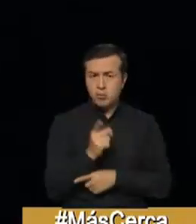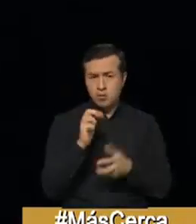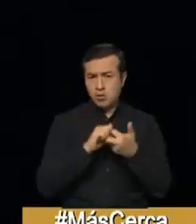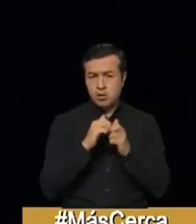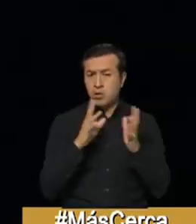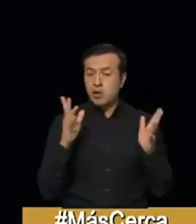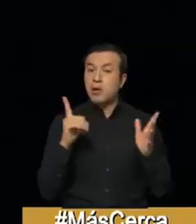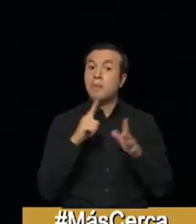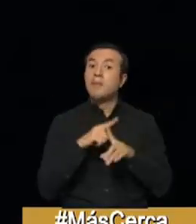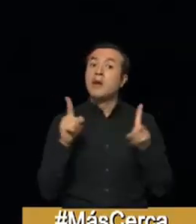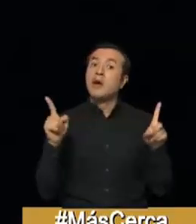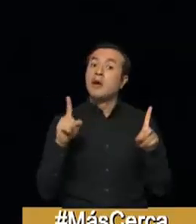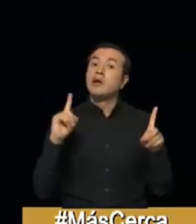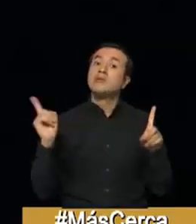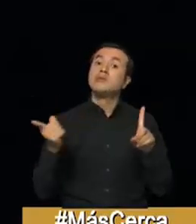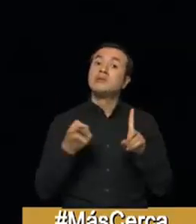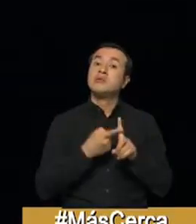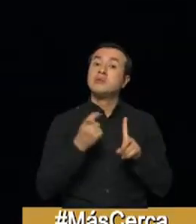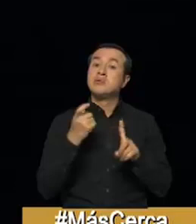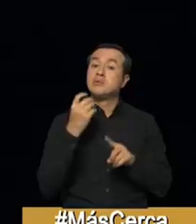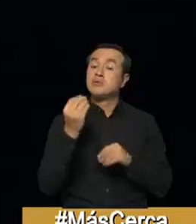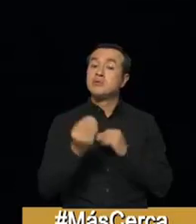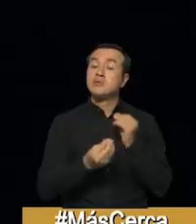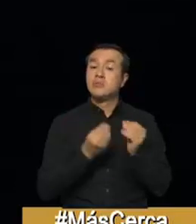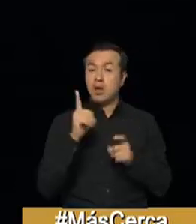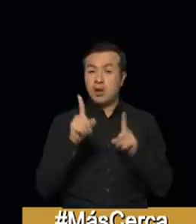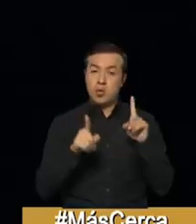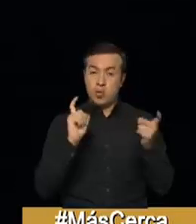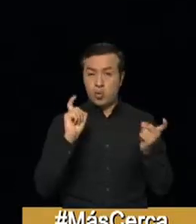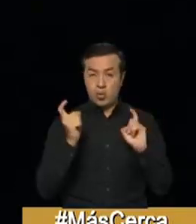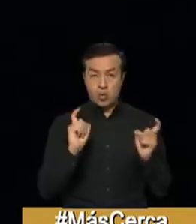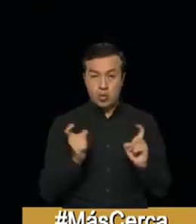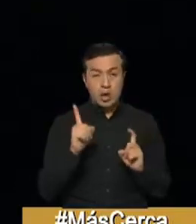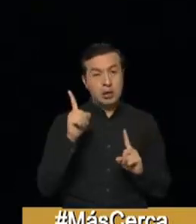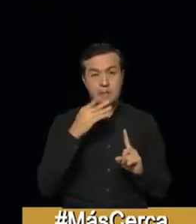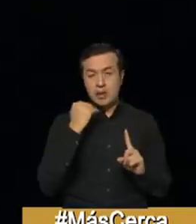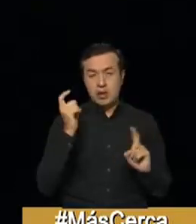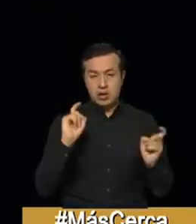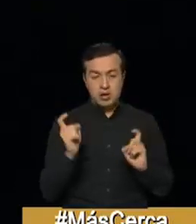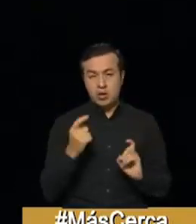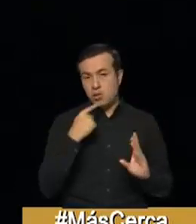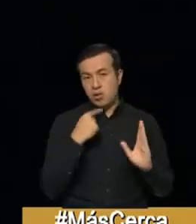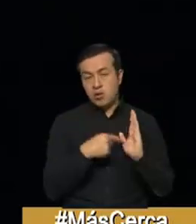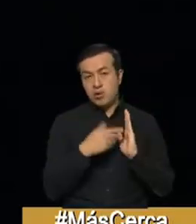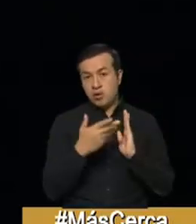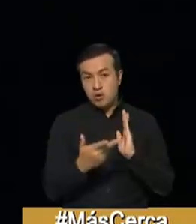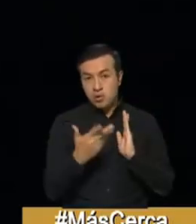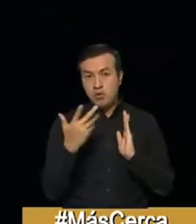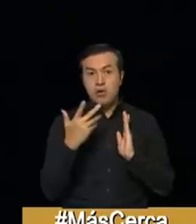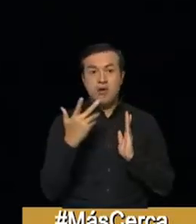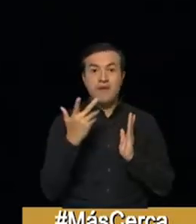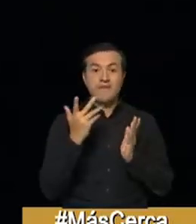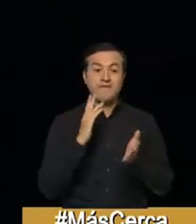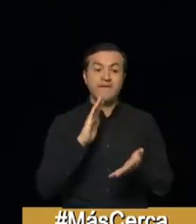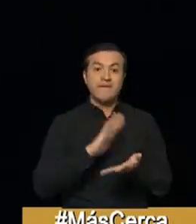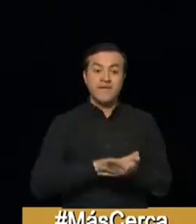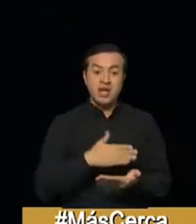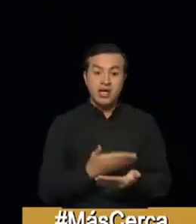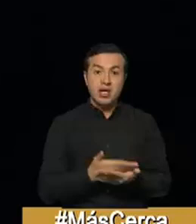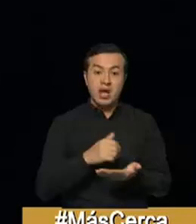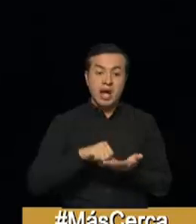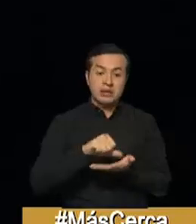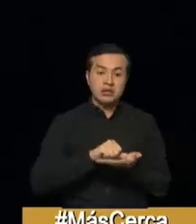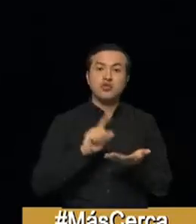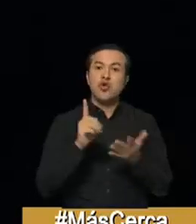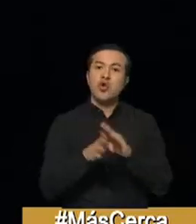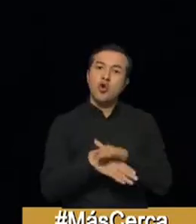pero tenemos que comenzar a mejorar y a cambiar ciertos ingredientes por unos mejores. Es decir, tratar de no hacer fritas las cosas, sino